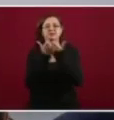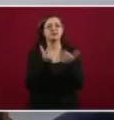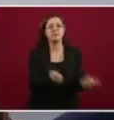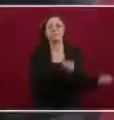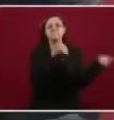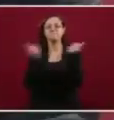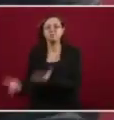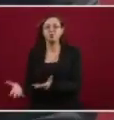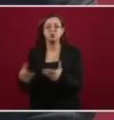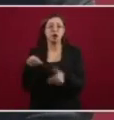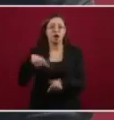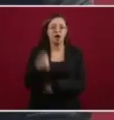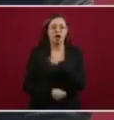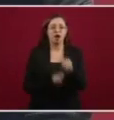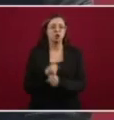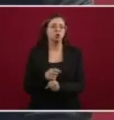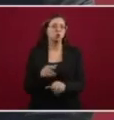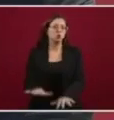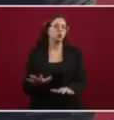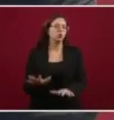ser histórico,